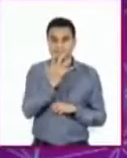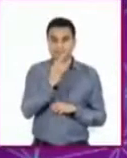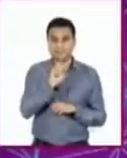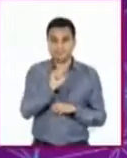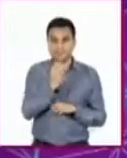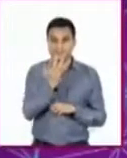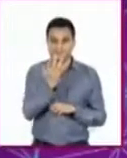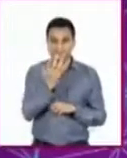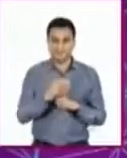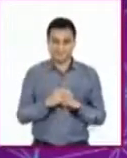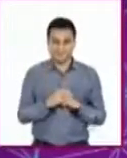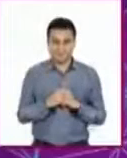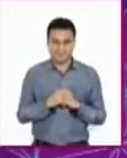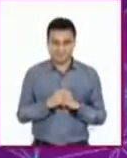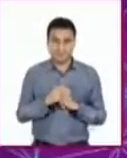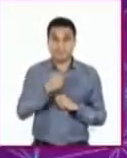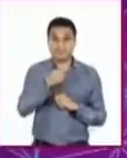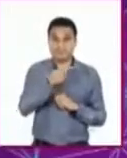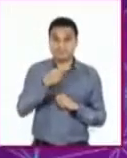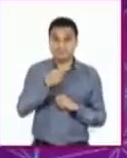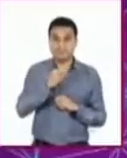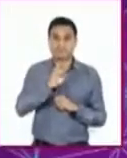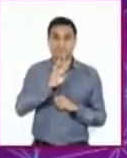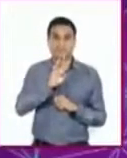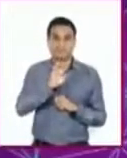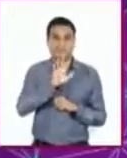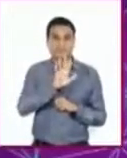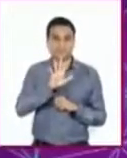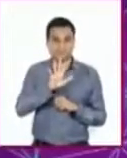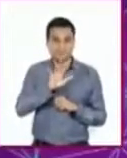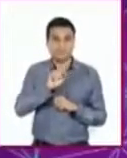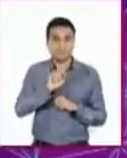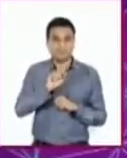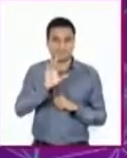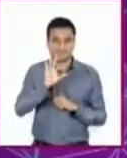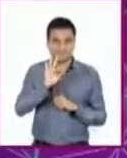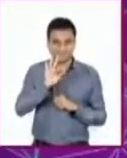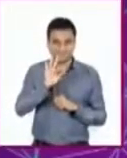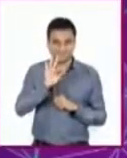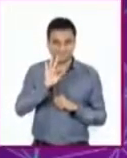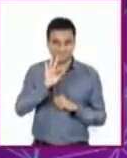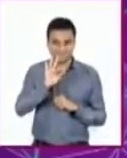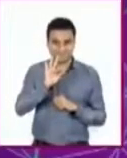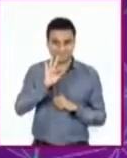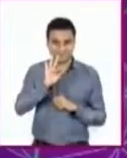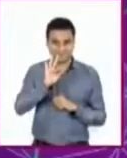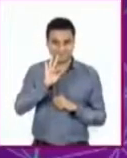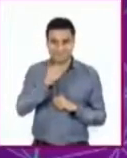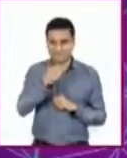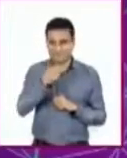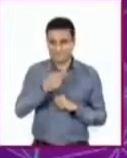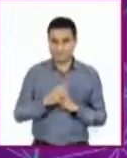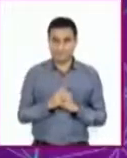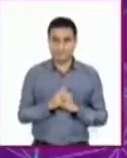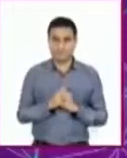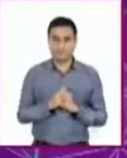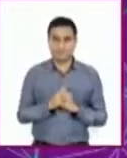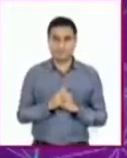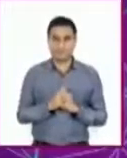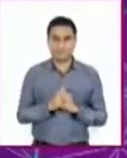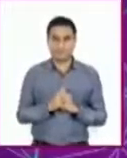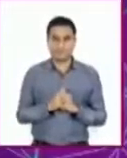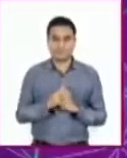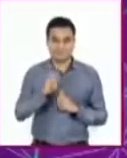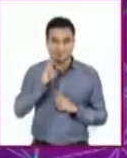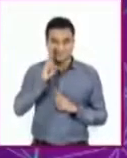50 centésimos menos 455 enteros 40 centésimos negativo, y como